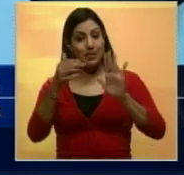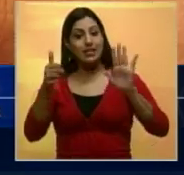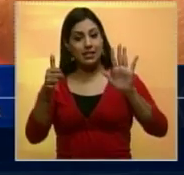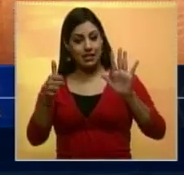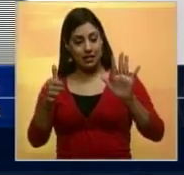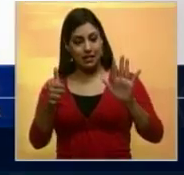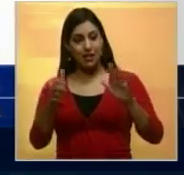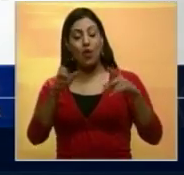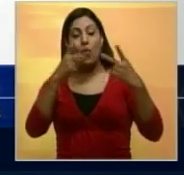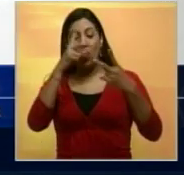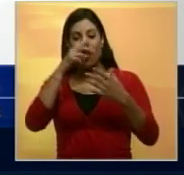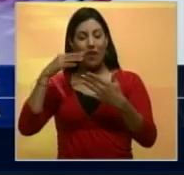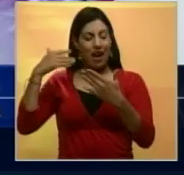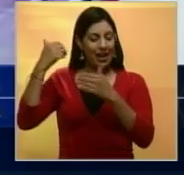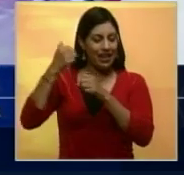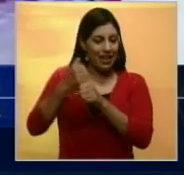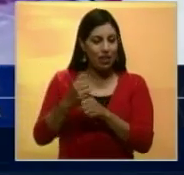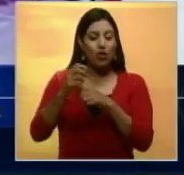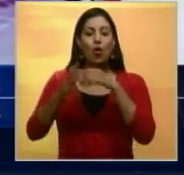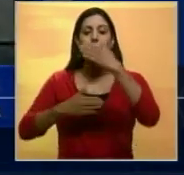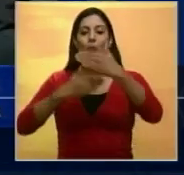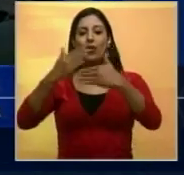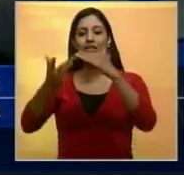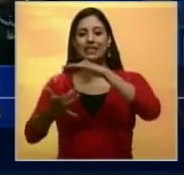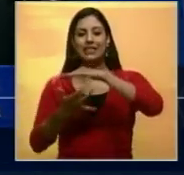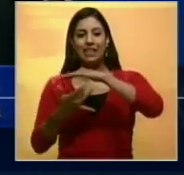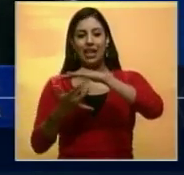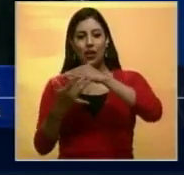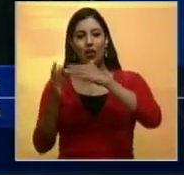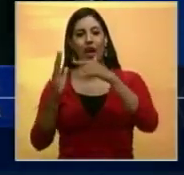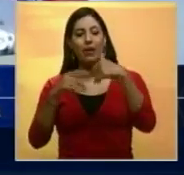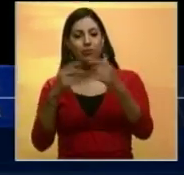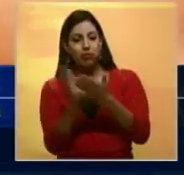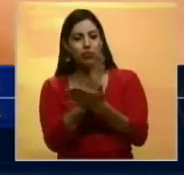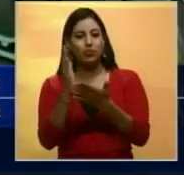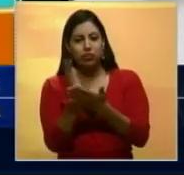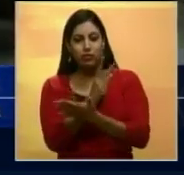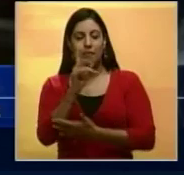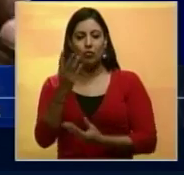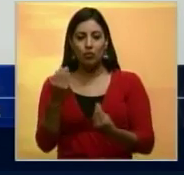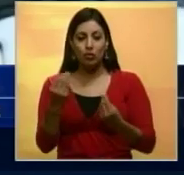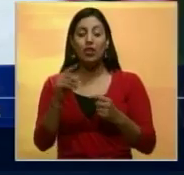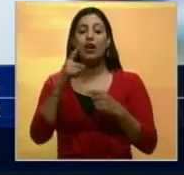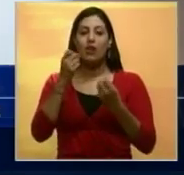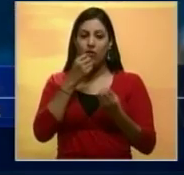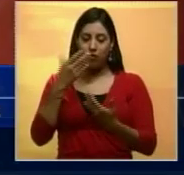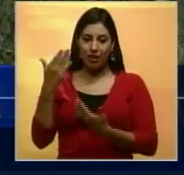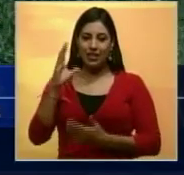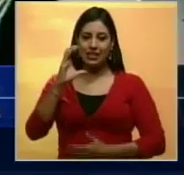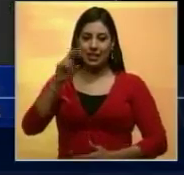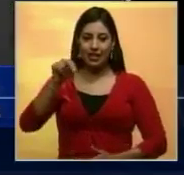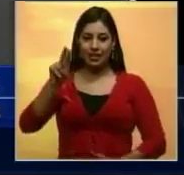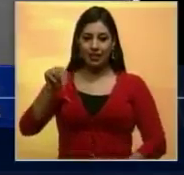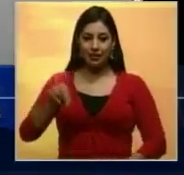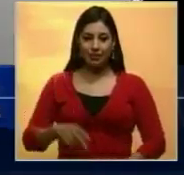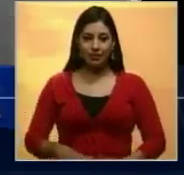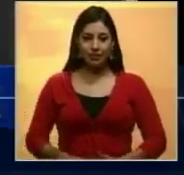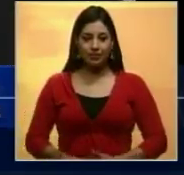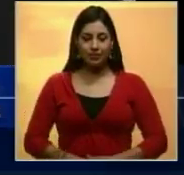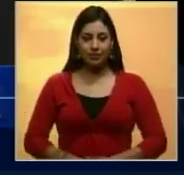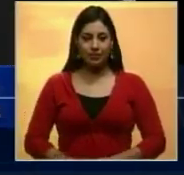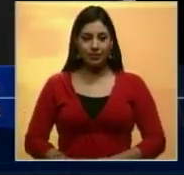2016, un año en el que el proceso de evolución tecnológica deja muchas bajas. Daniel Rengifo, CNN.